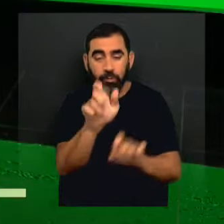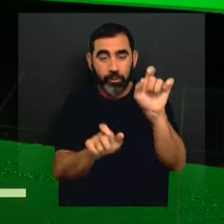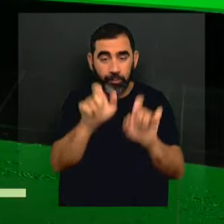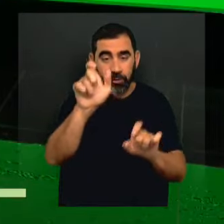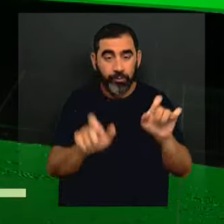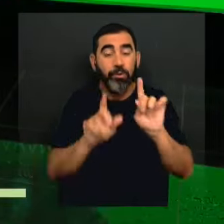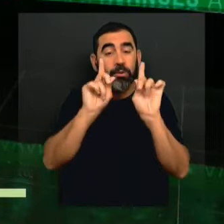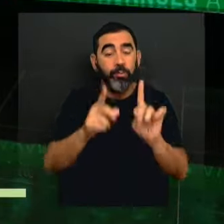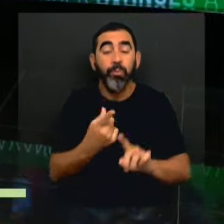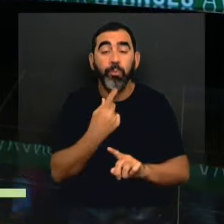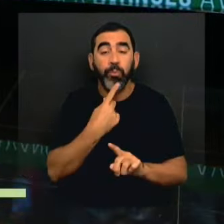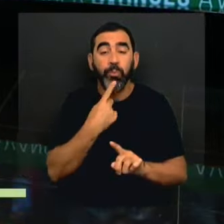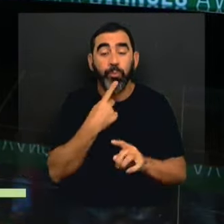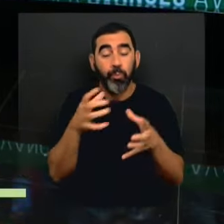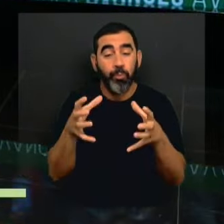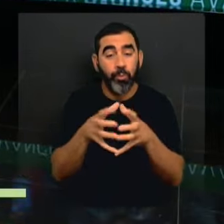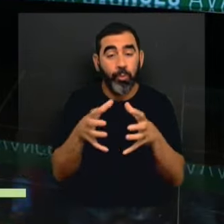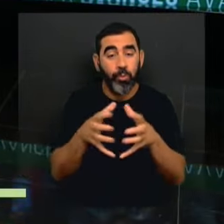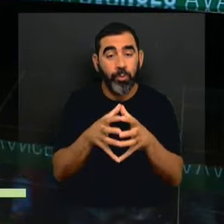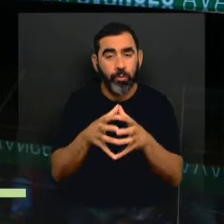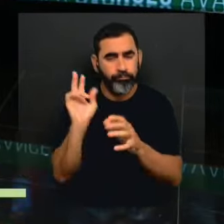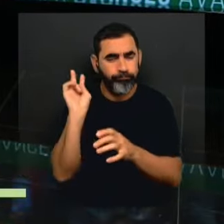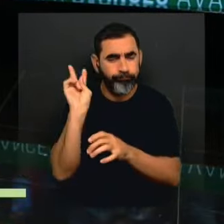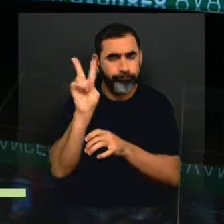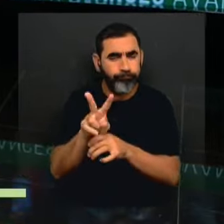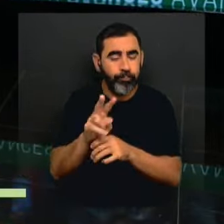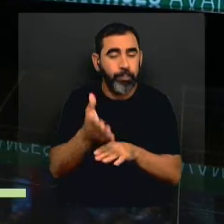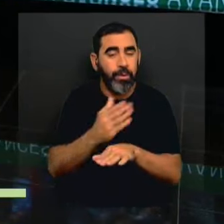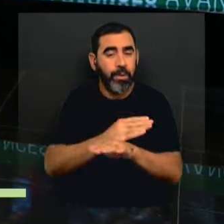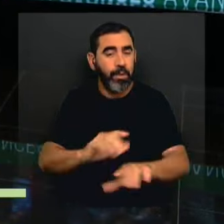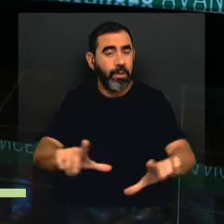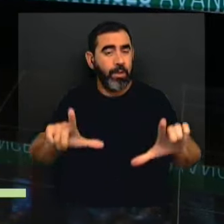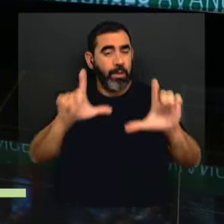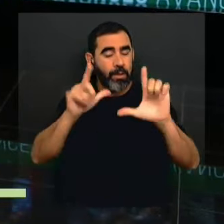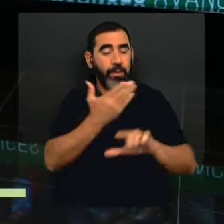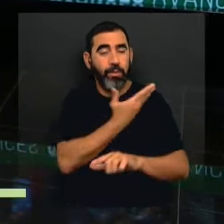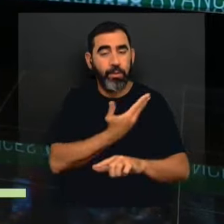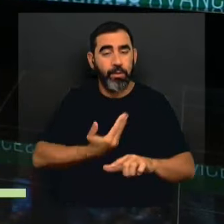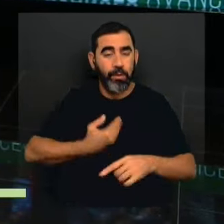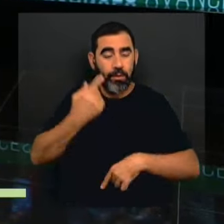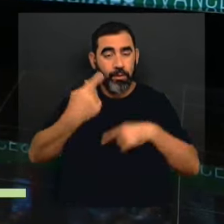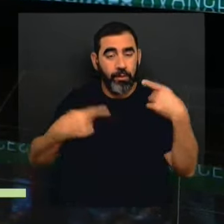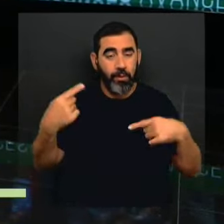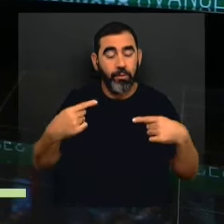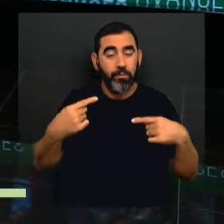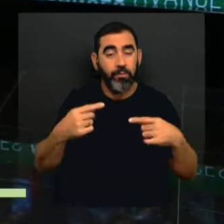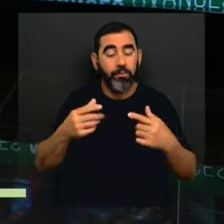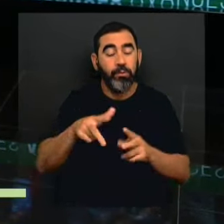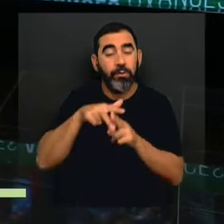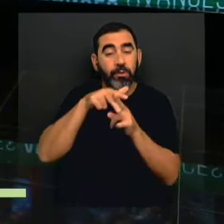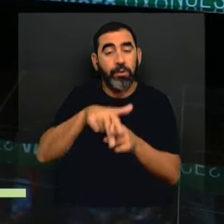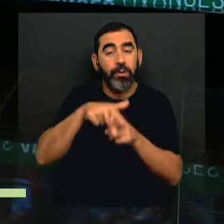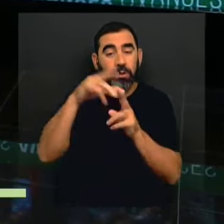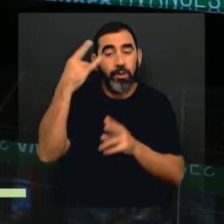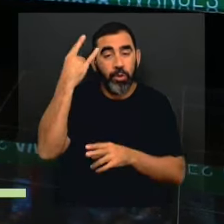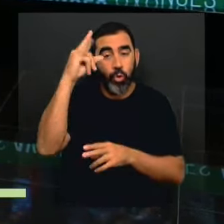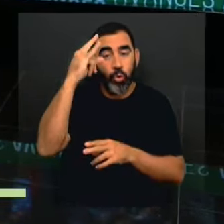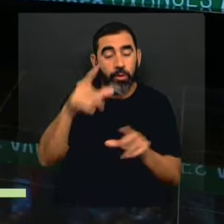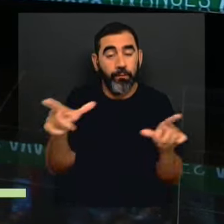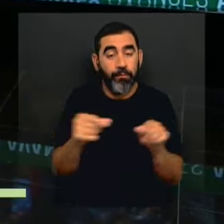También de partidos políticos porque fue muy visitado por precandidatos y precandidatas presidenciales estuvo la criolla del Prado y